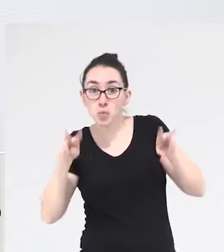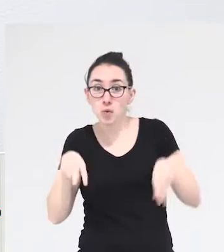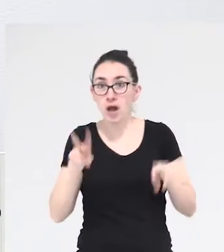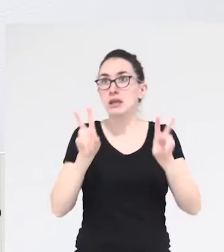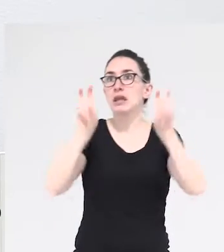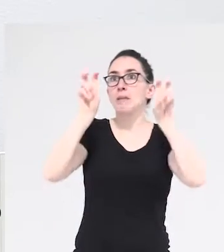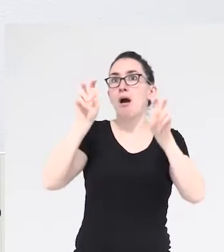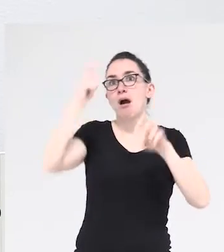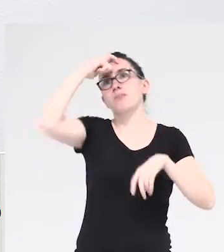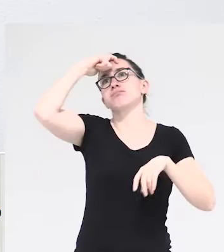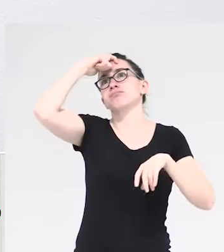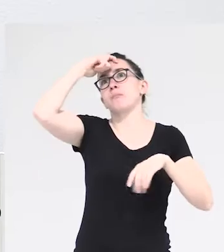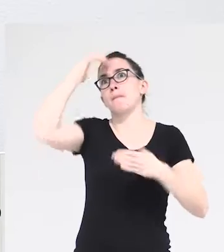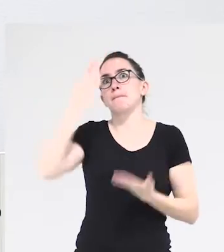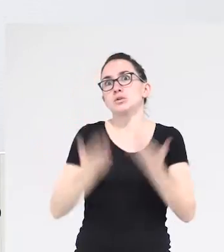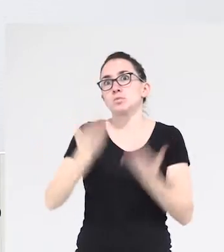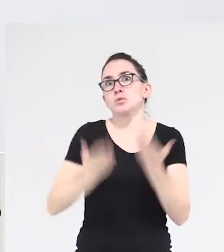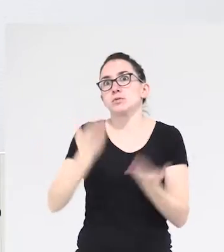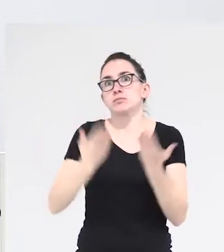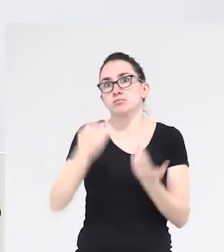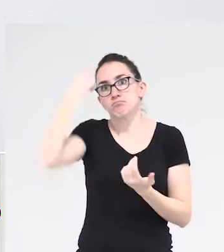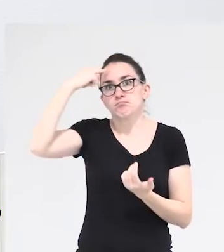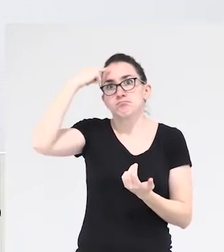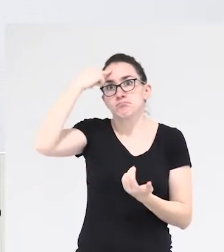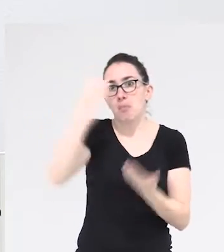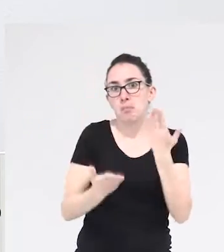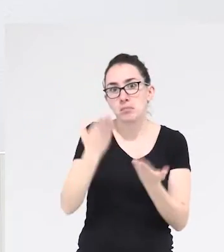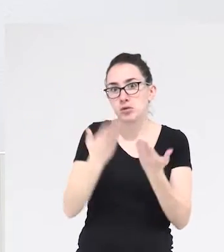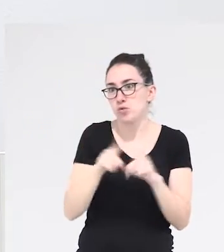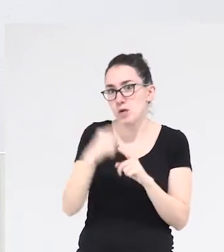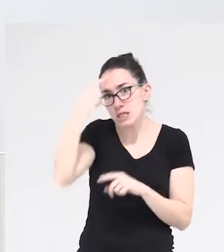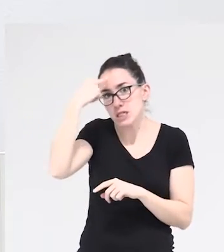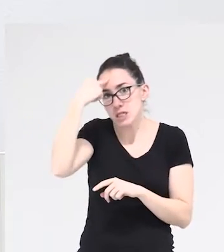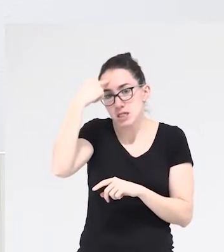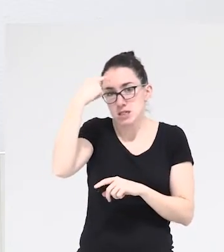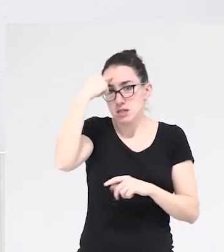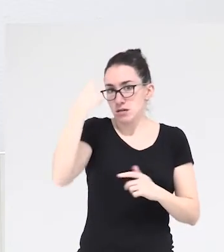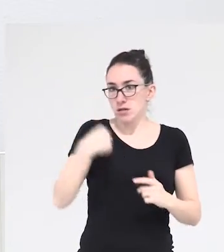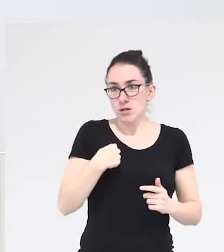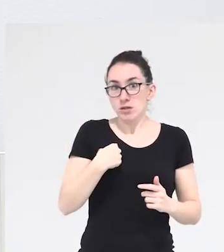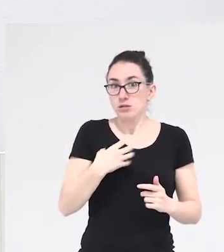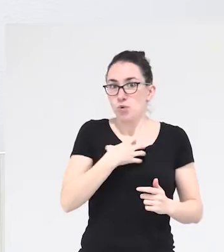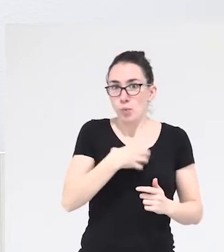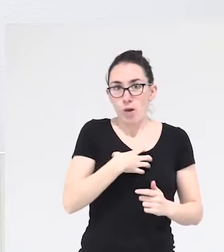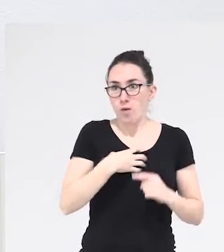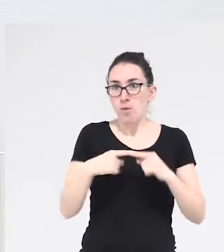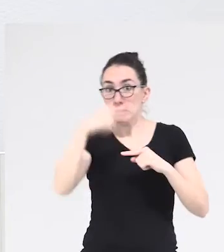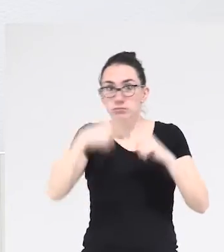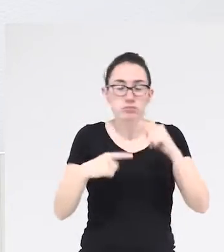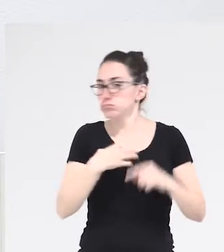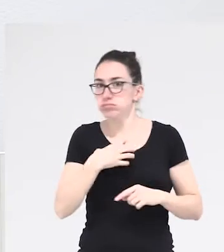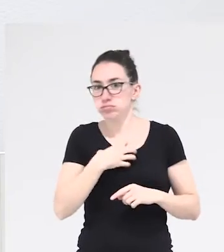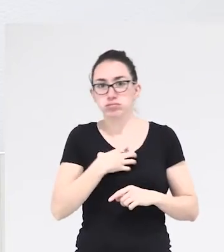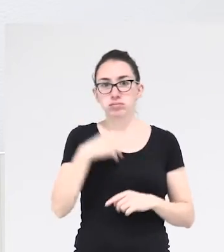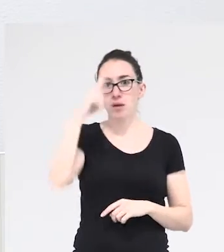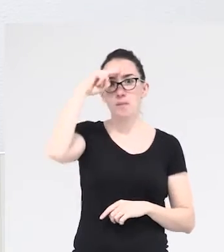se convierta de repente en algo con lo que están ahí clavadas pensando en que en no pasarse o en estar